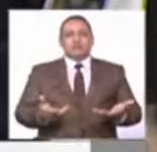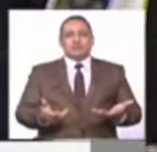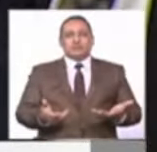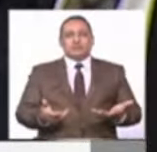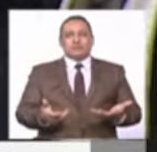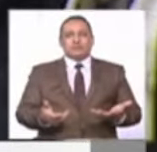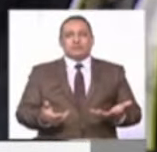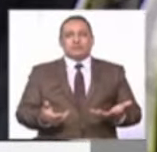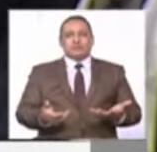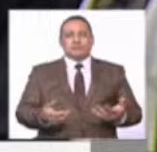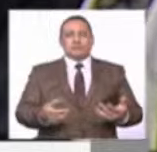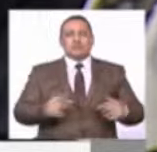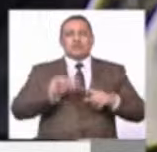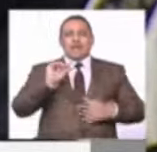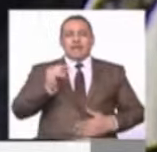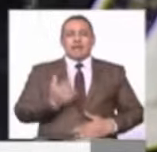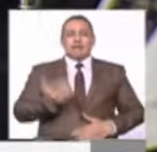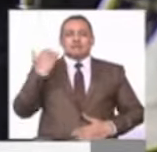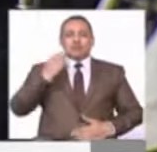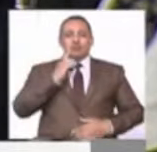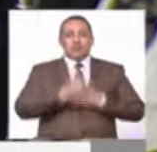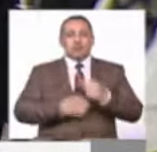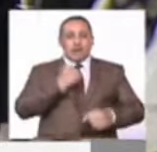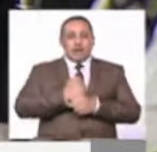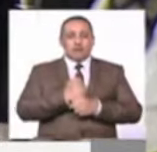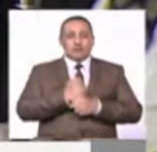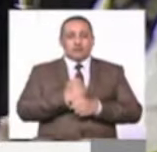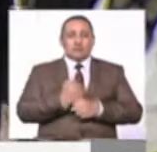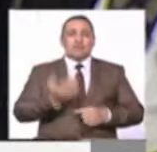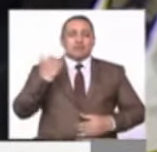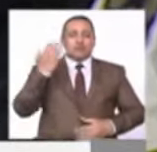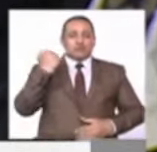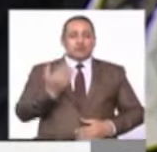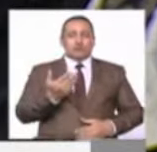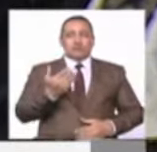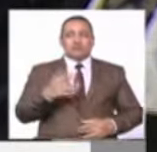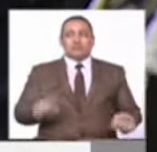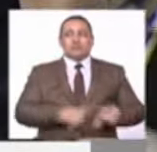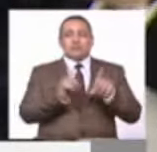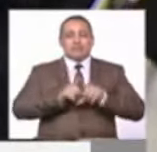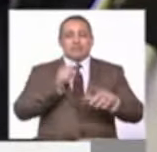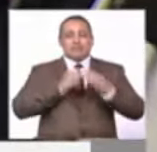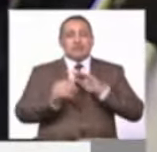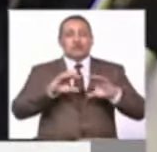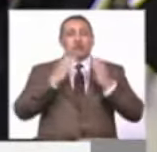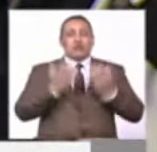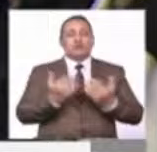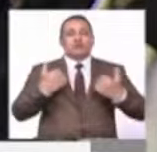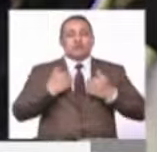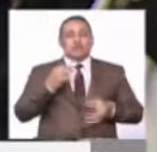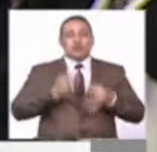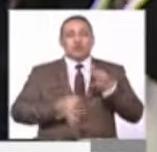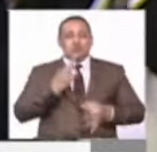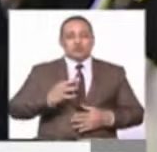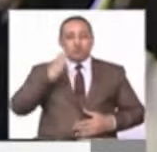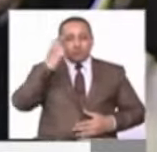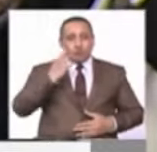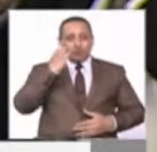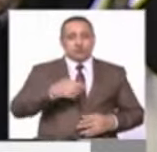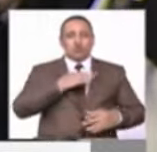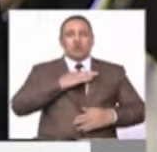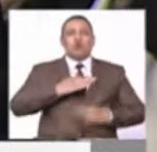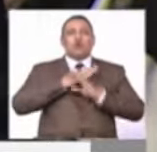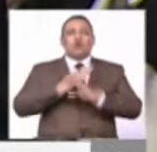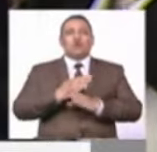conversión hace eh un año el año pasado en este congreso se inició un juicio político contra la